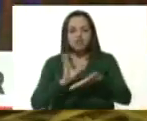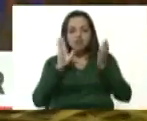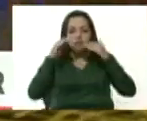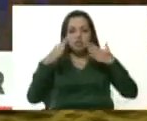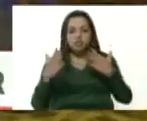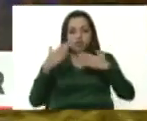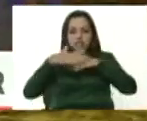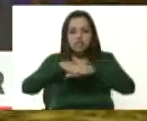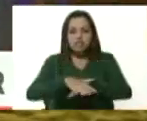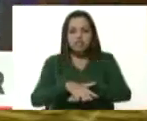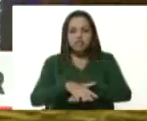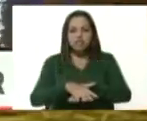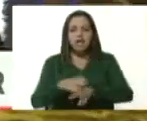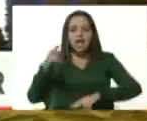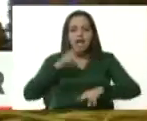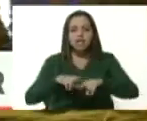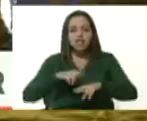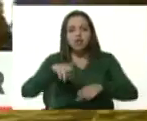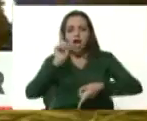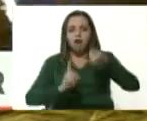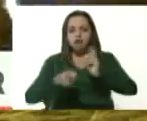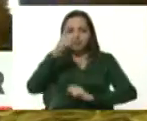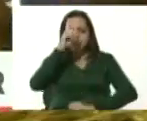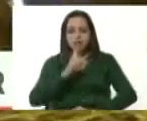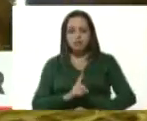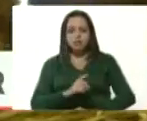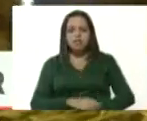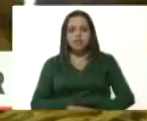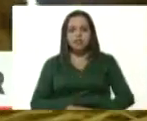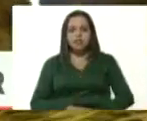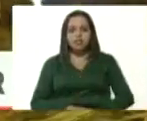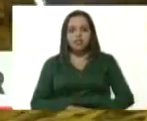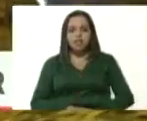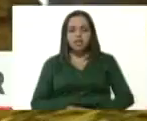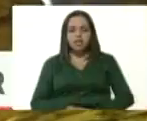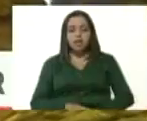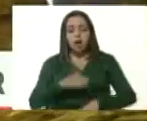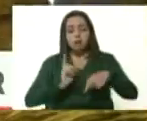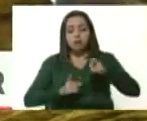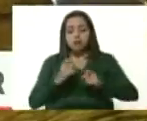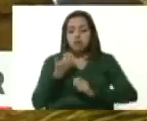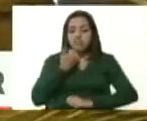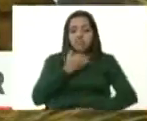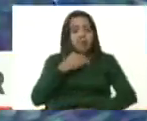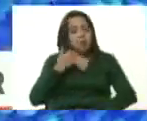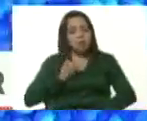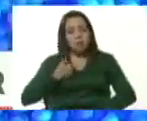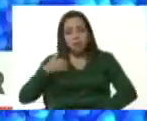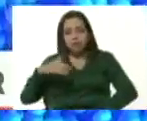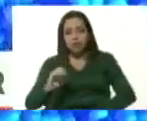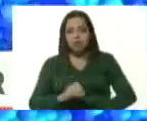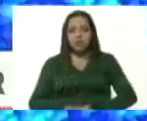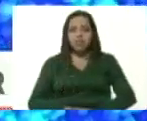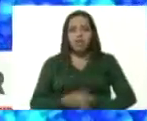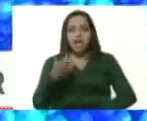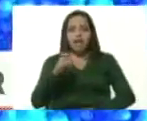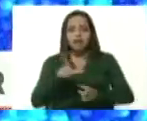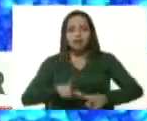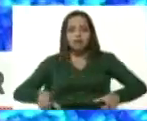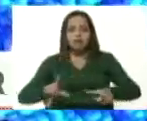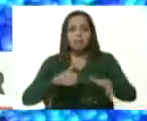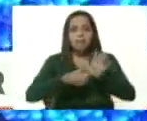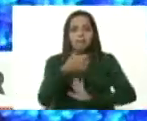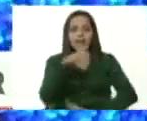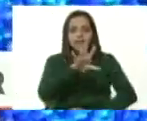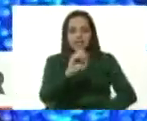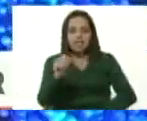integral a los niños con alguna discapacidad, con alguna patología. Va a tener lugar en estos espacios, cerca de 500 niños